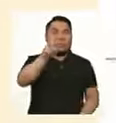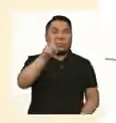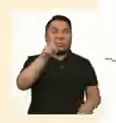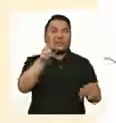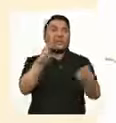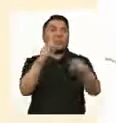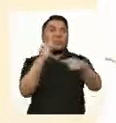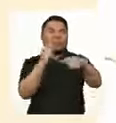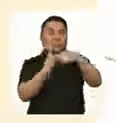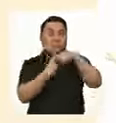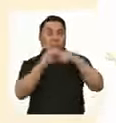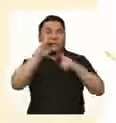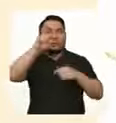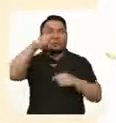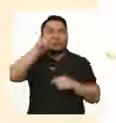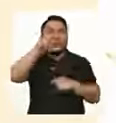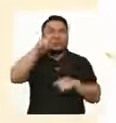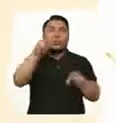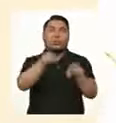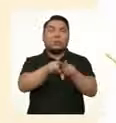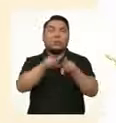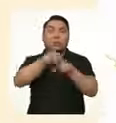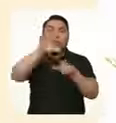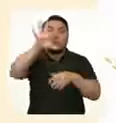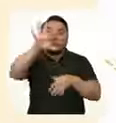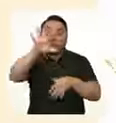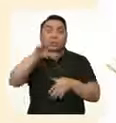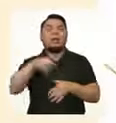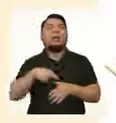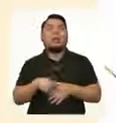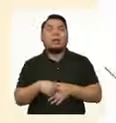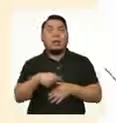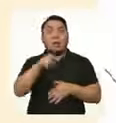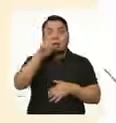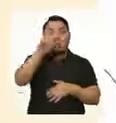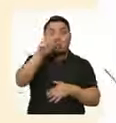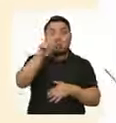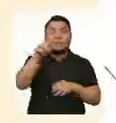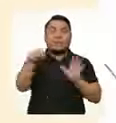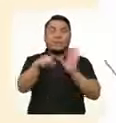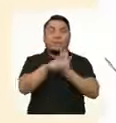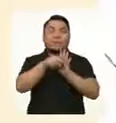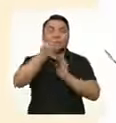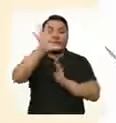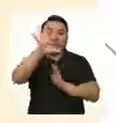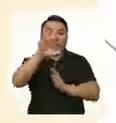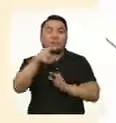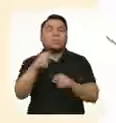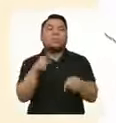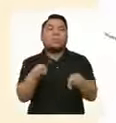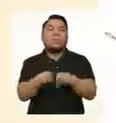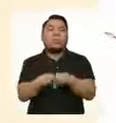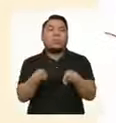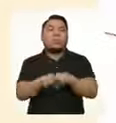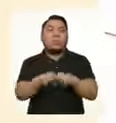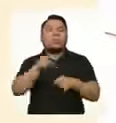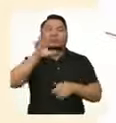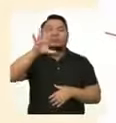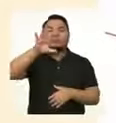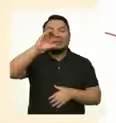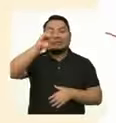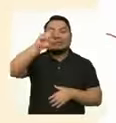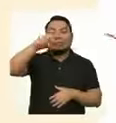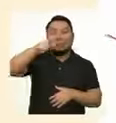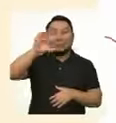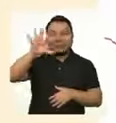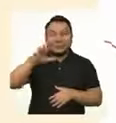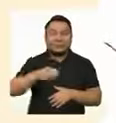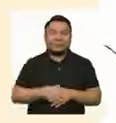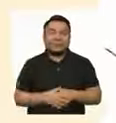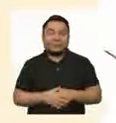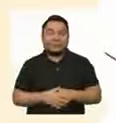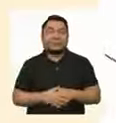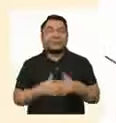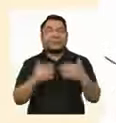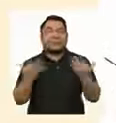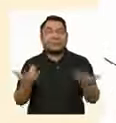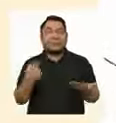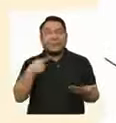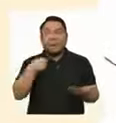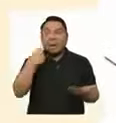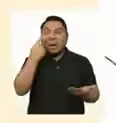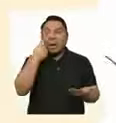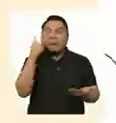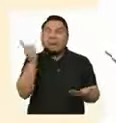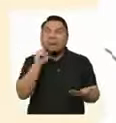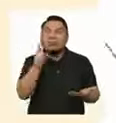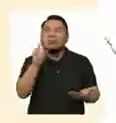es igual a 5 décimos, entonces 1 menos 5 décimos es igual a 5 décimos. El valor desconocido de